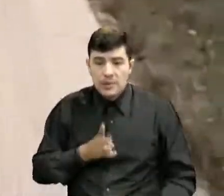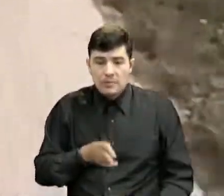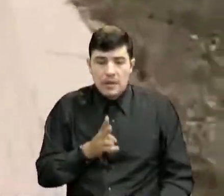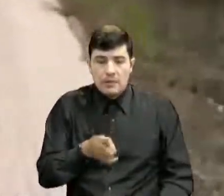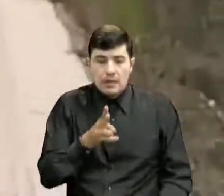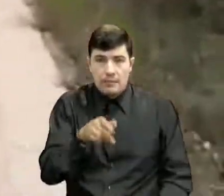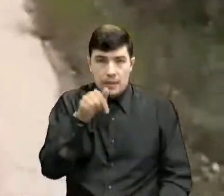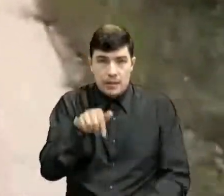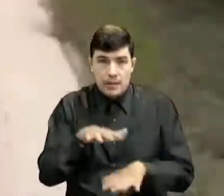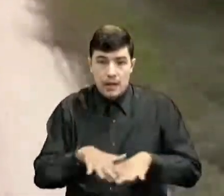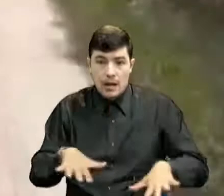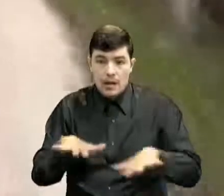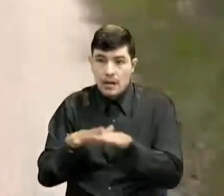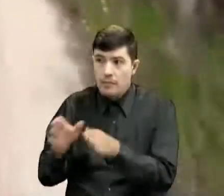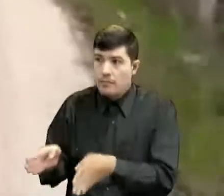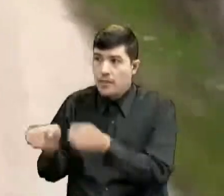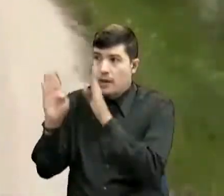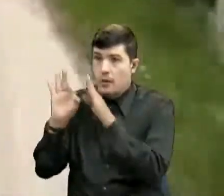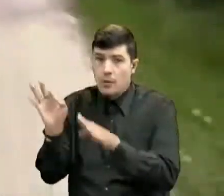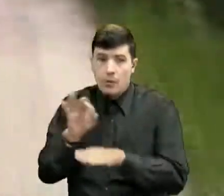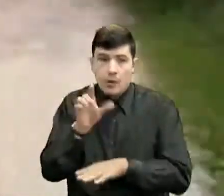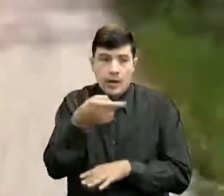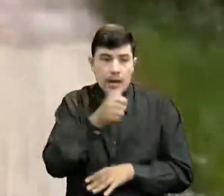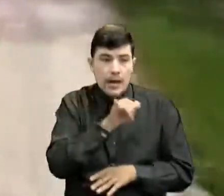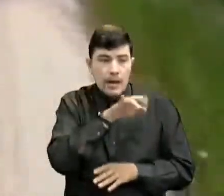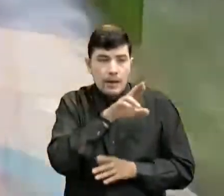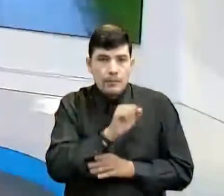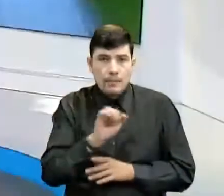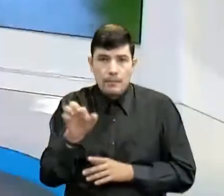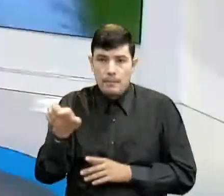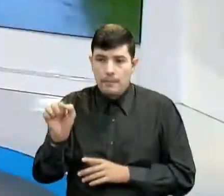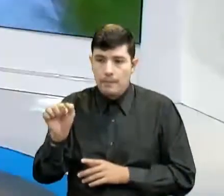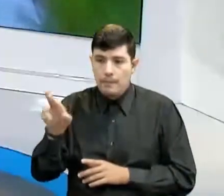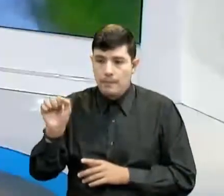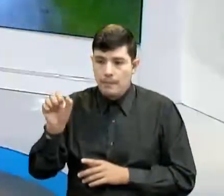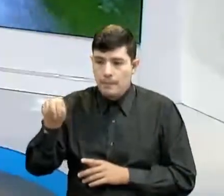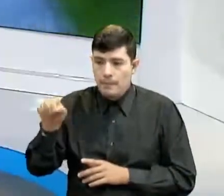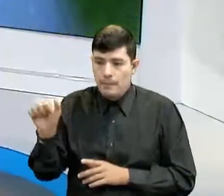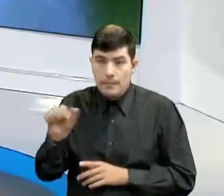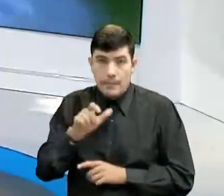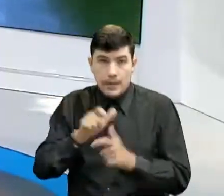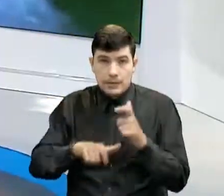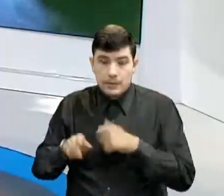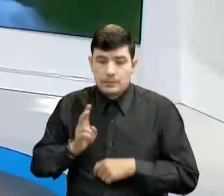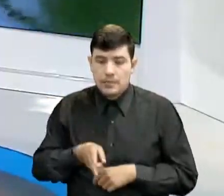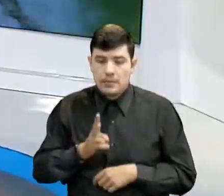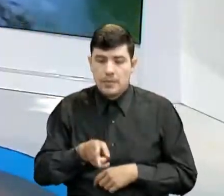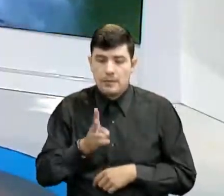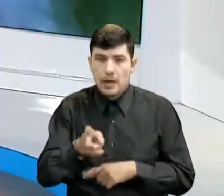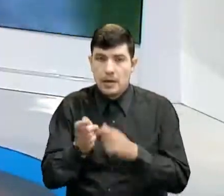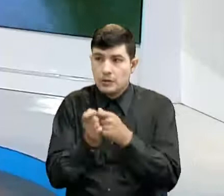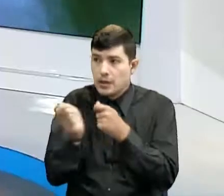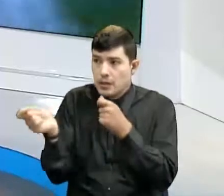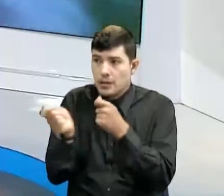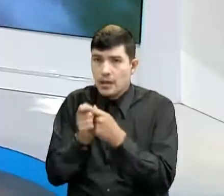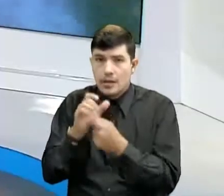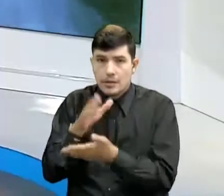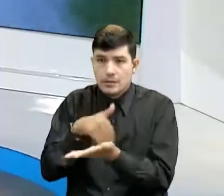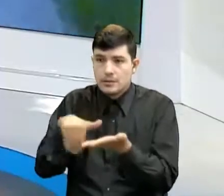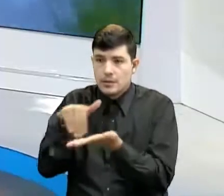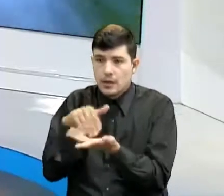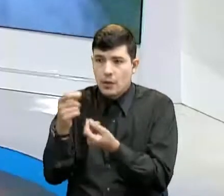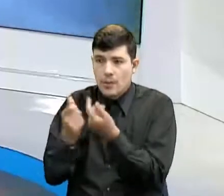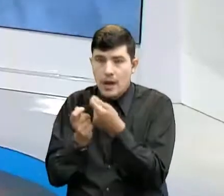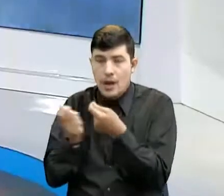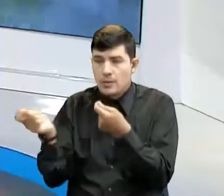clubhouse en la gallera grano a aquí el centro comercial también está aquí